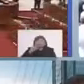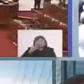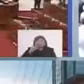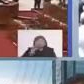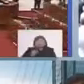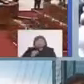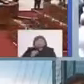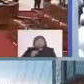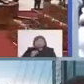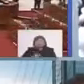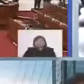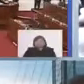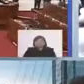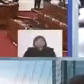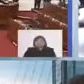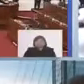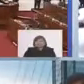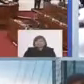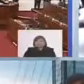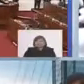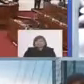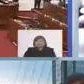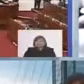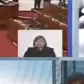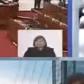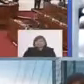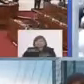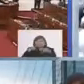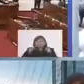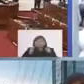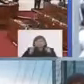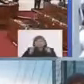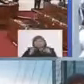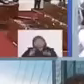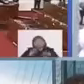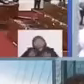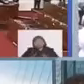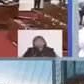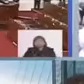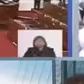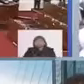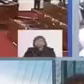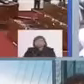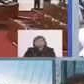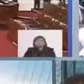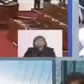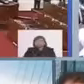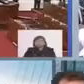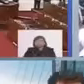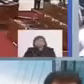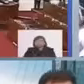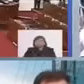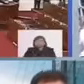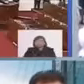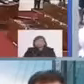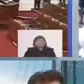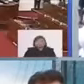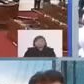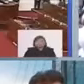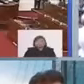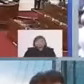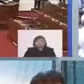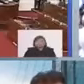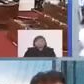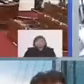Dina Boluarte, se encuentra en estos momentos en el Congreso de la República presente y ha rechazado enfáticamente